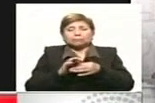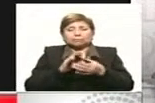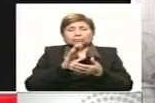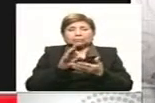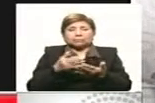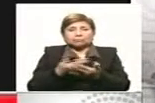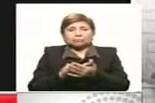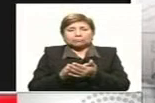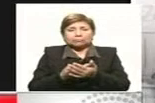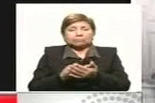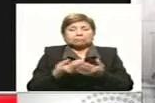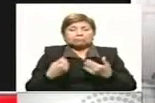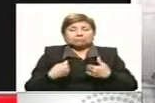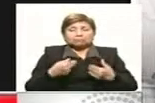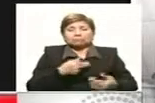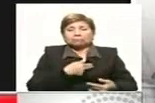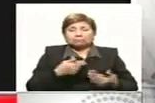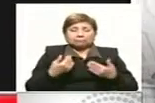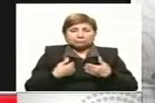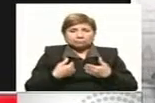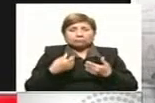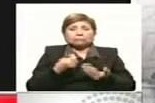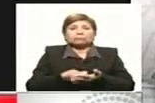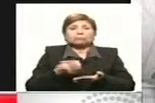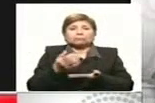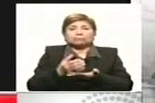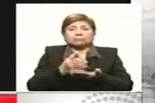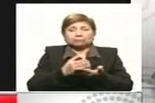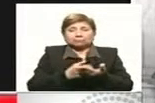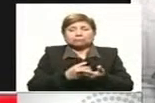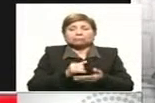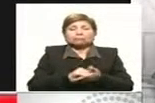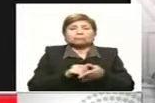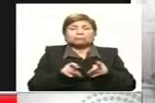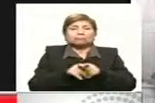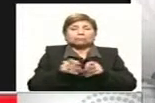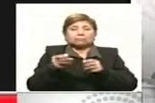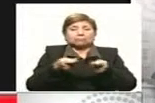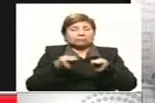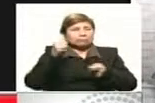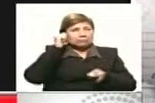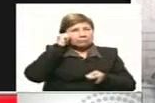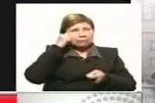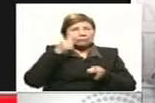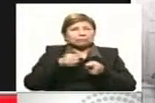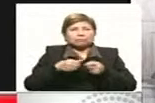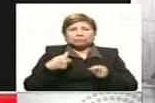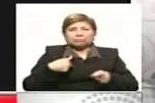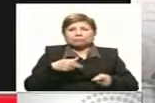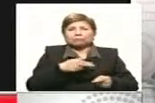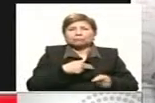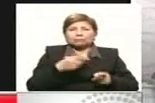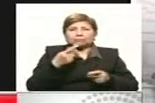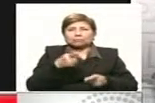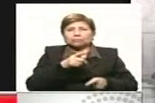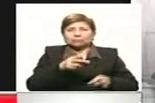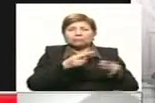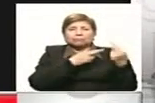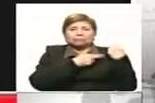todos los bienes y servicios que nosotros debemos de contratar, ¿no? Acuérdense que nosotros todavía tenemos a nuestro